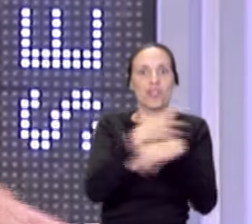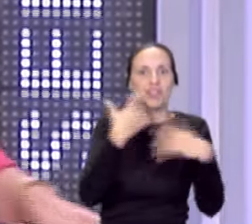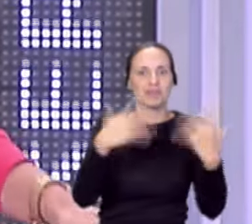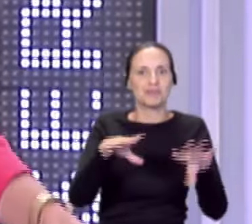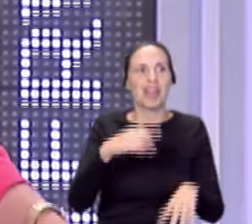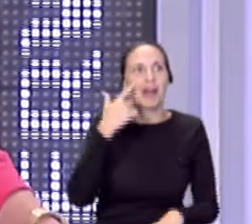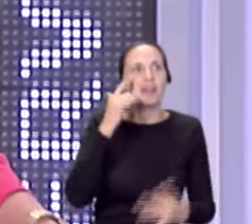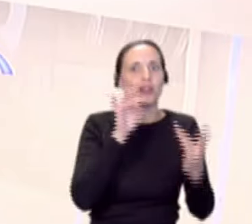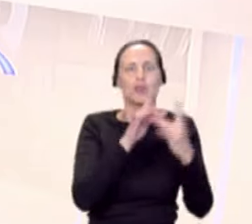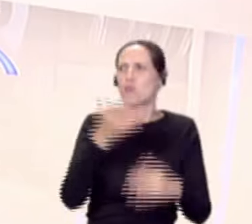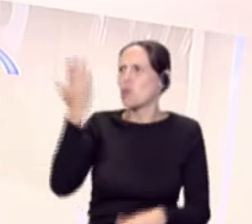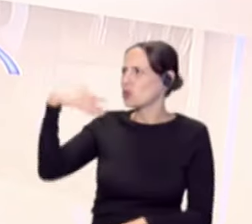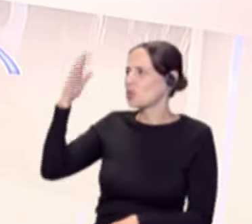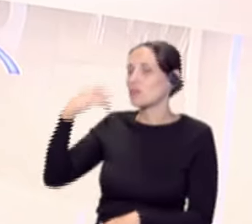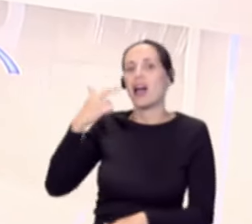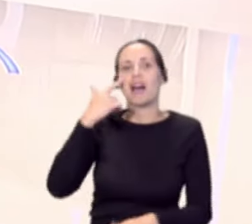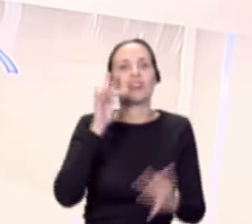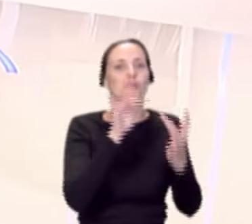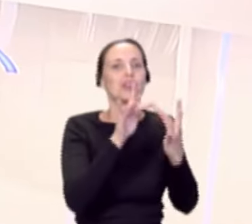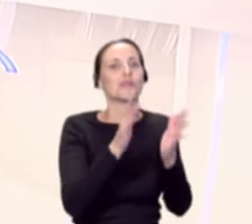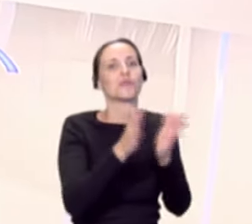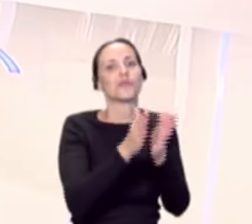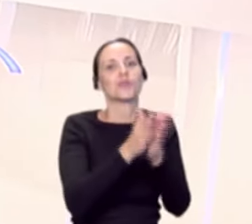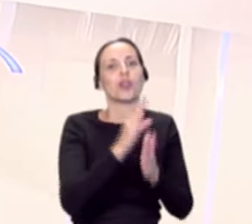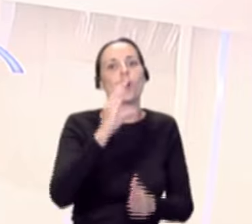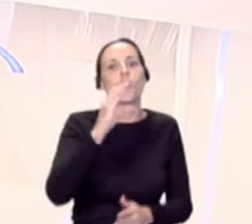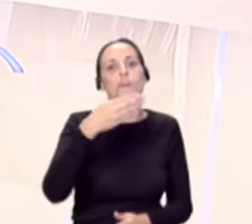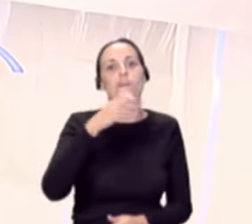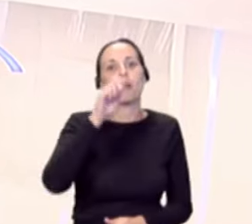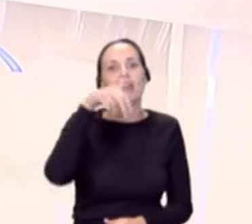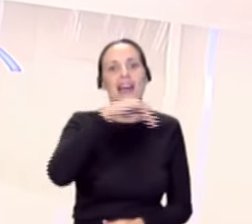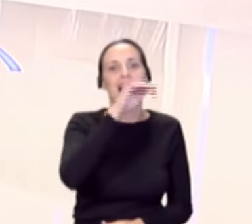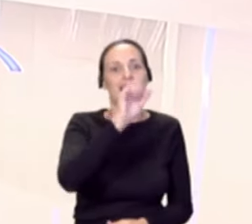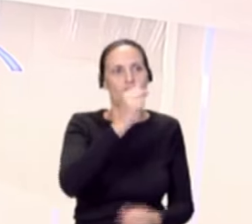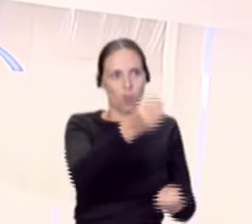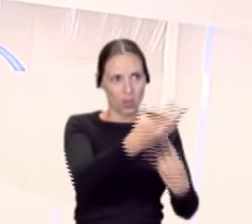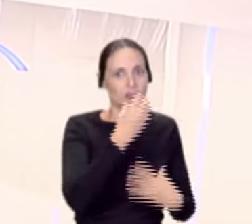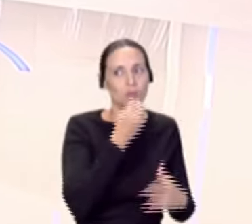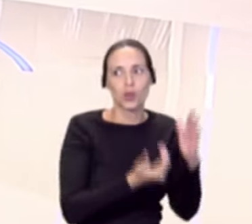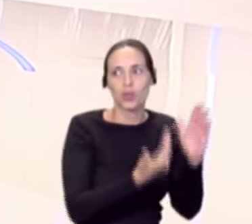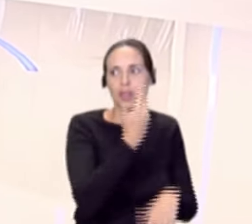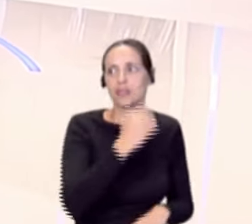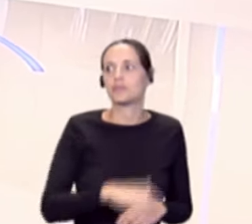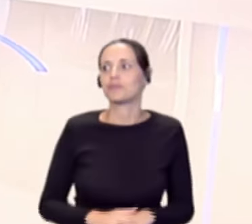¿cuánto tiempo? Con Benjamín Santana para que nos cuentes. Buenos días.